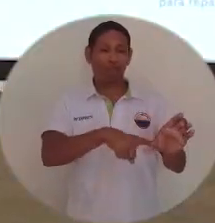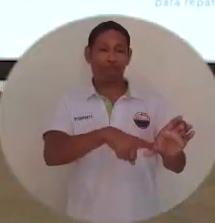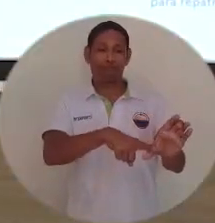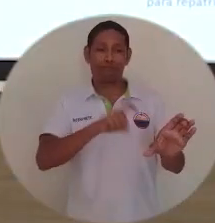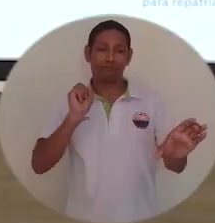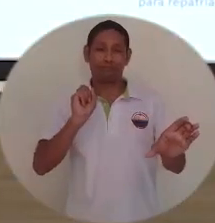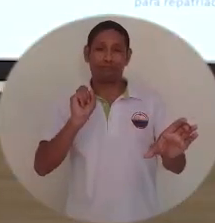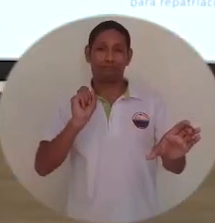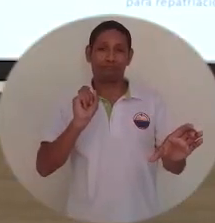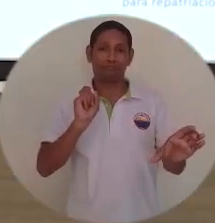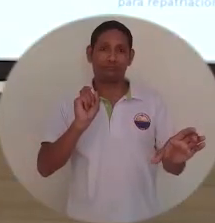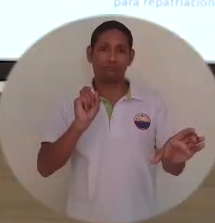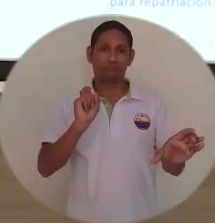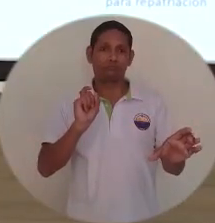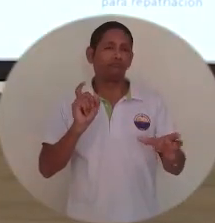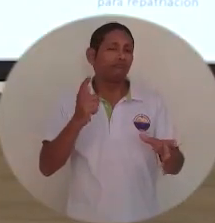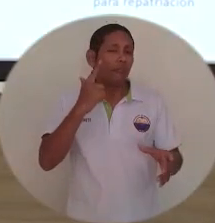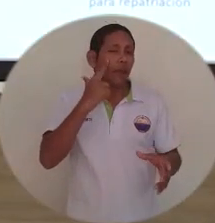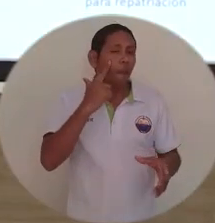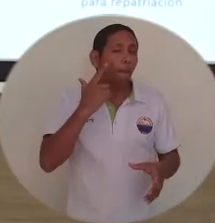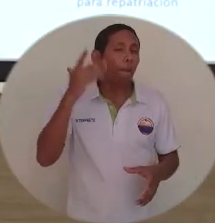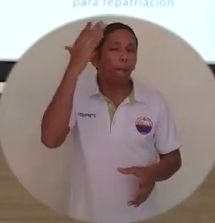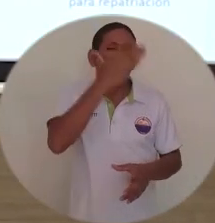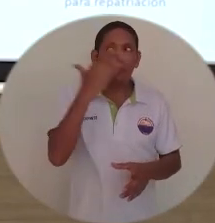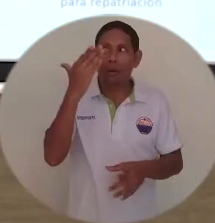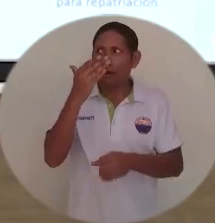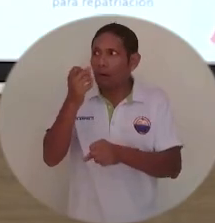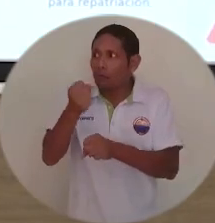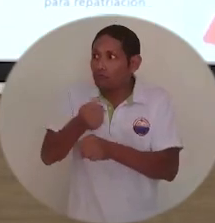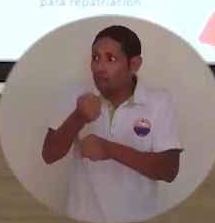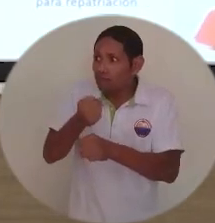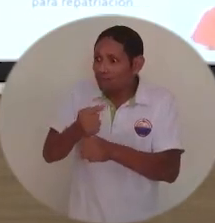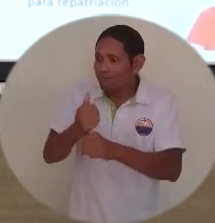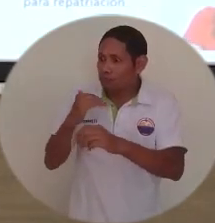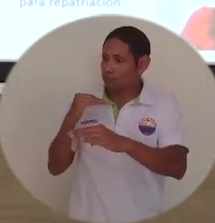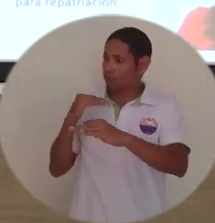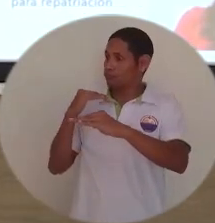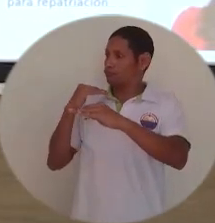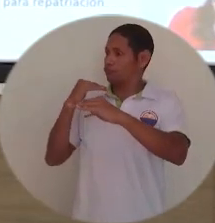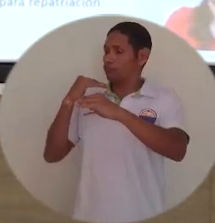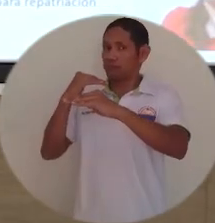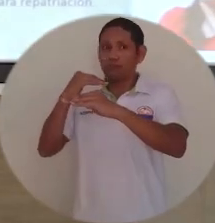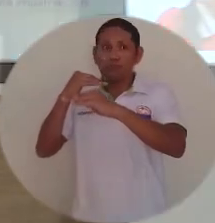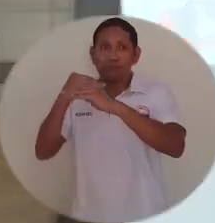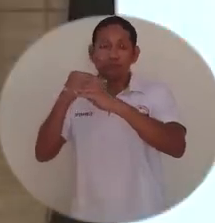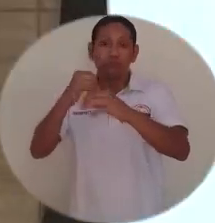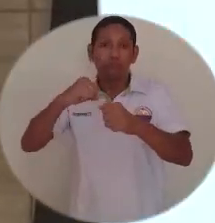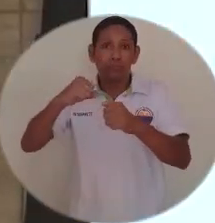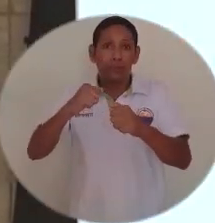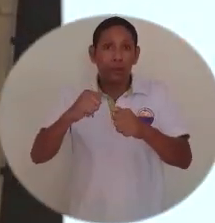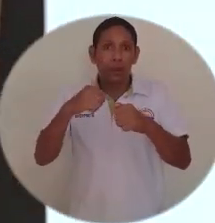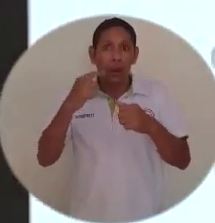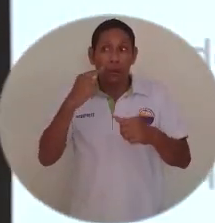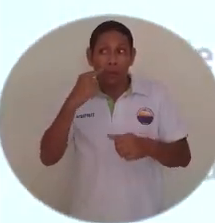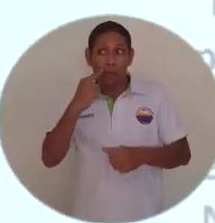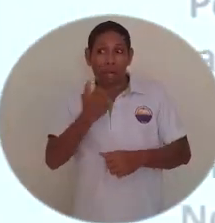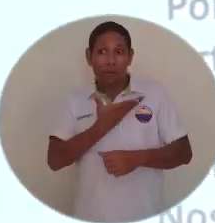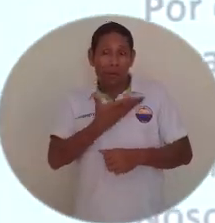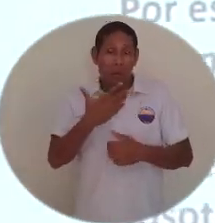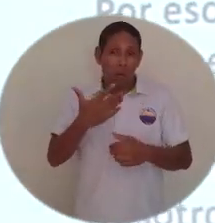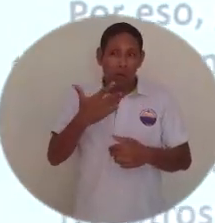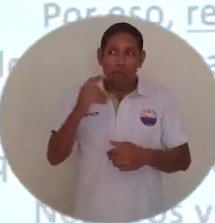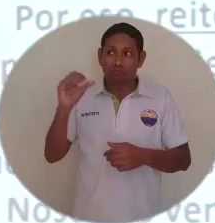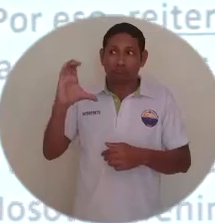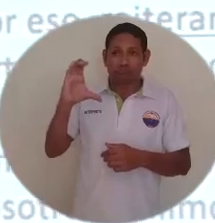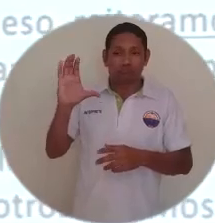el próximo semestre hasta ver que se solucionen las cosas y poder los padres